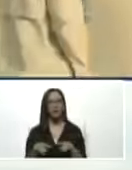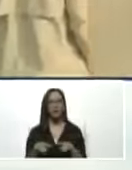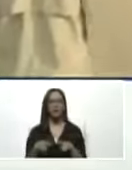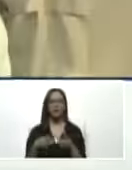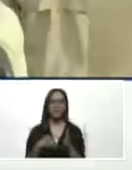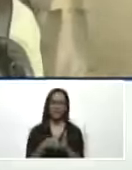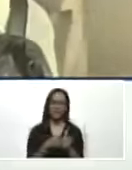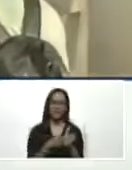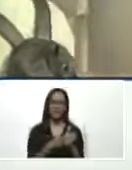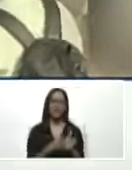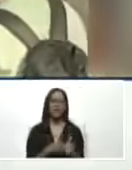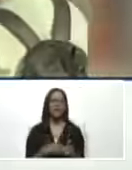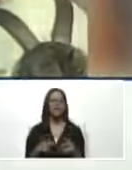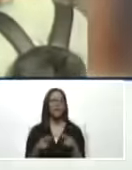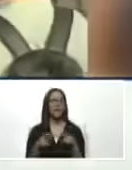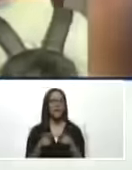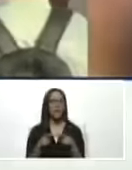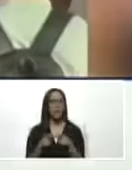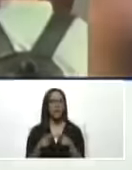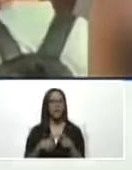línea. Y para el equipo de